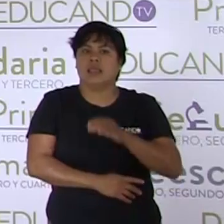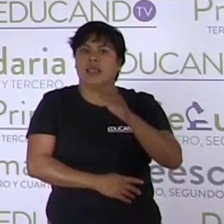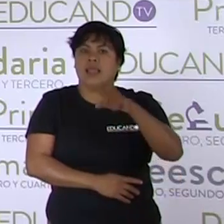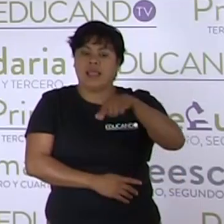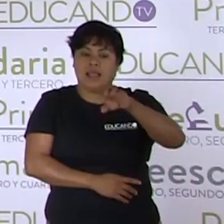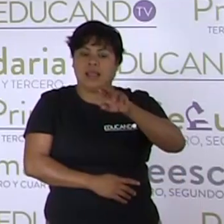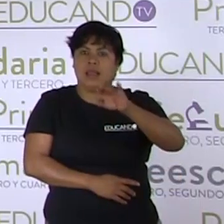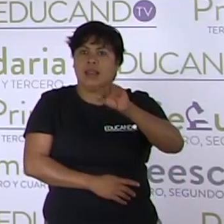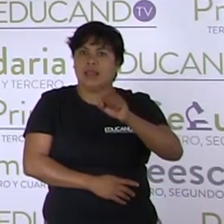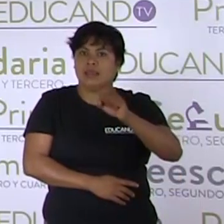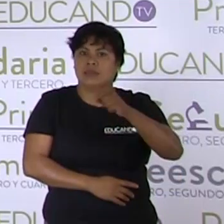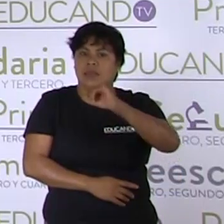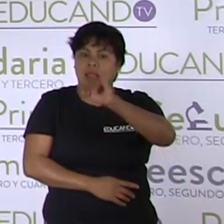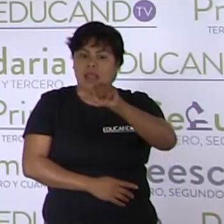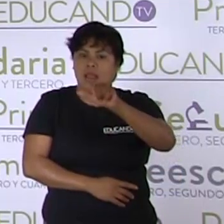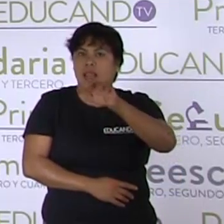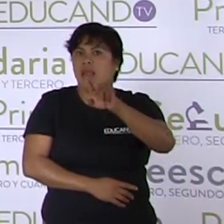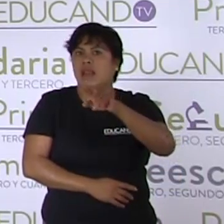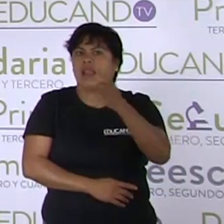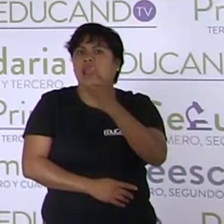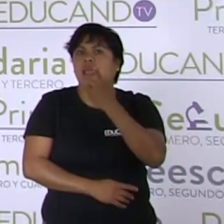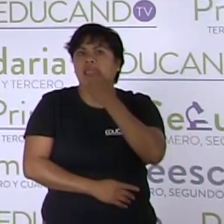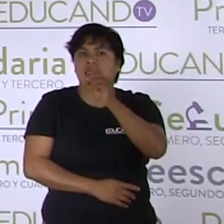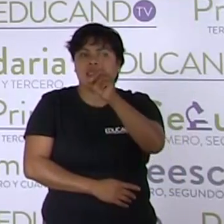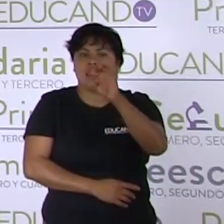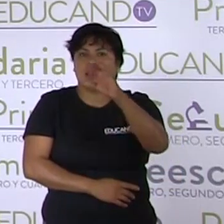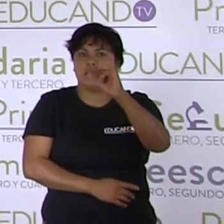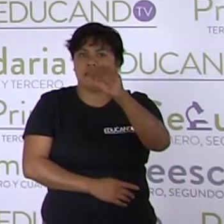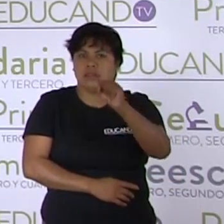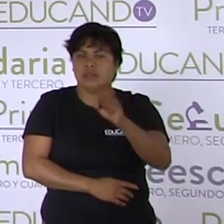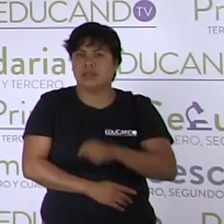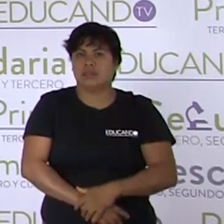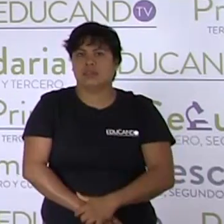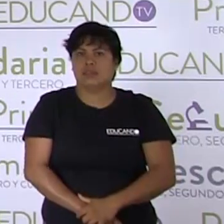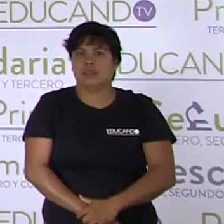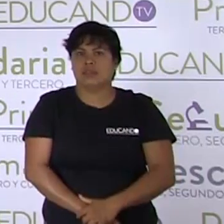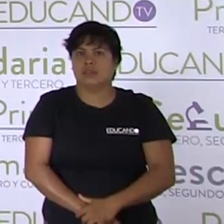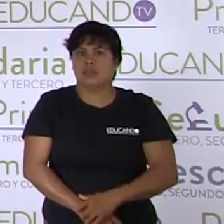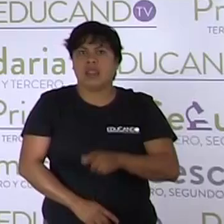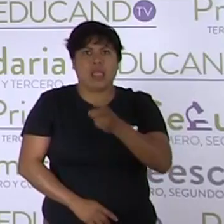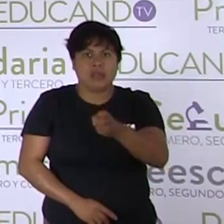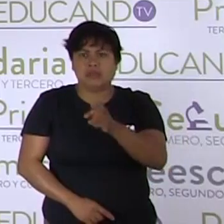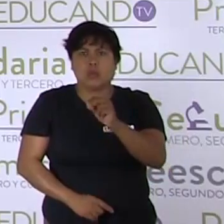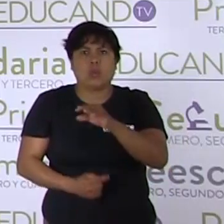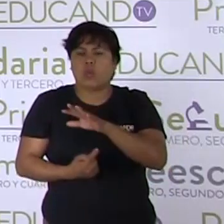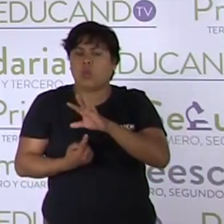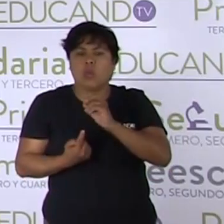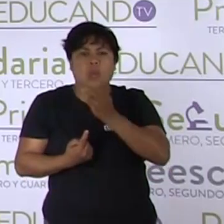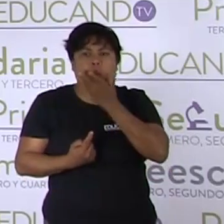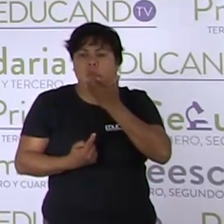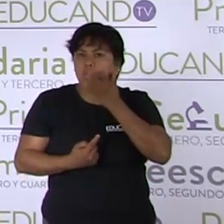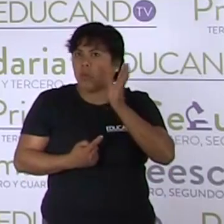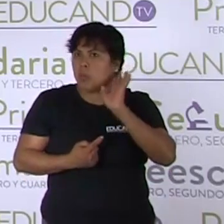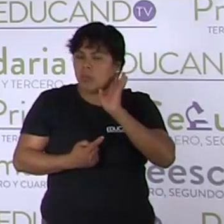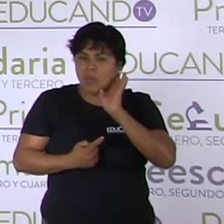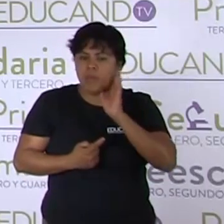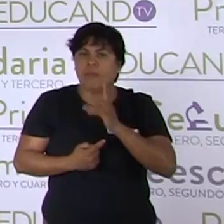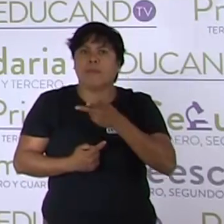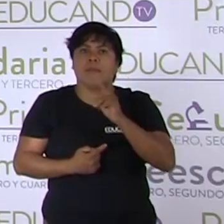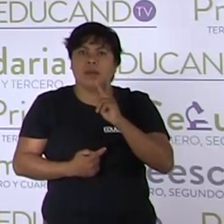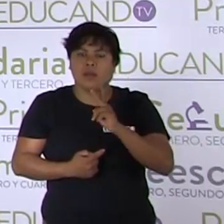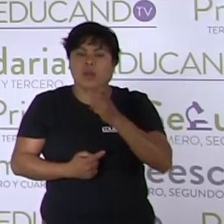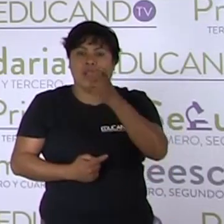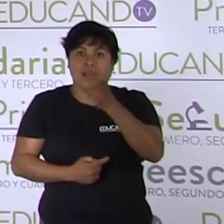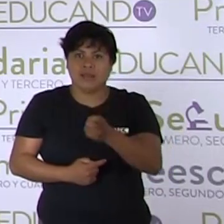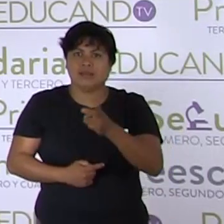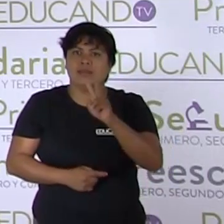querés jalar, ¿qué decís? Que no es común. Pero